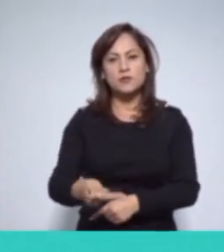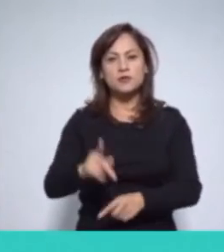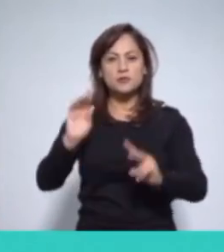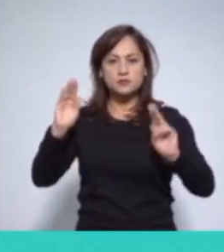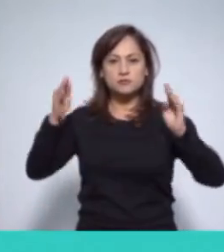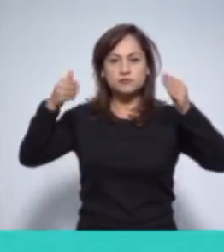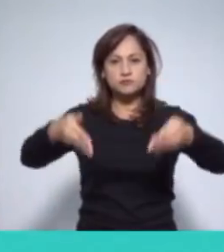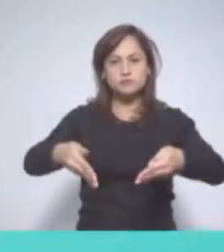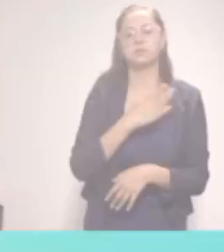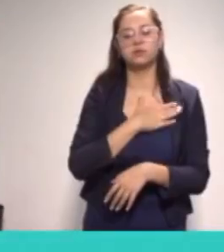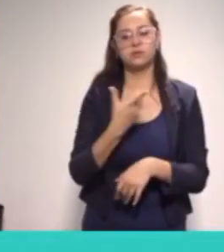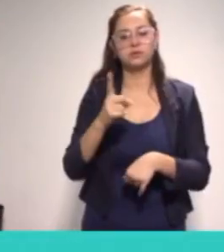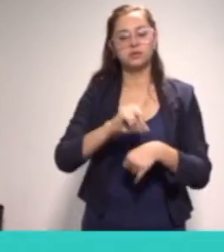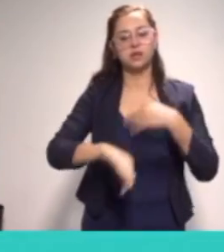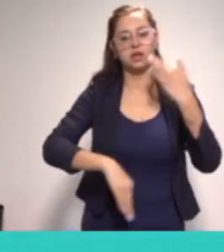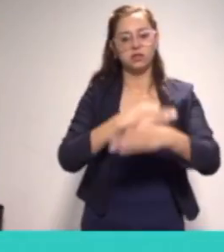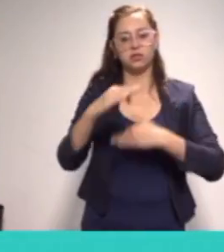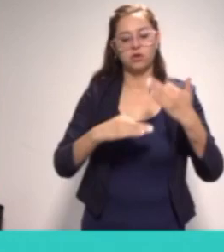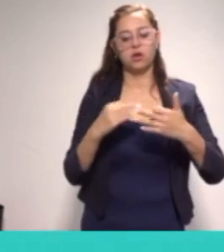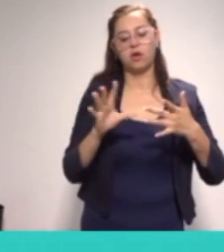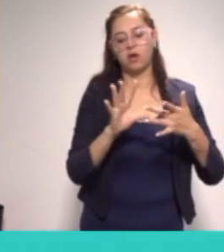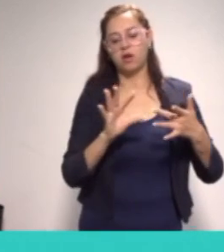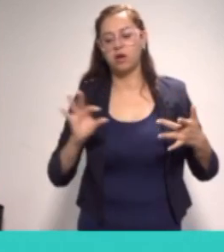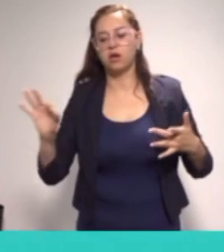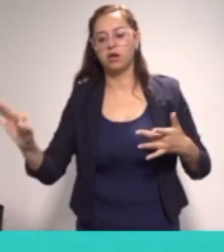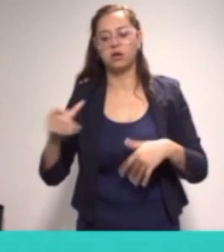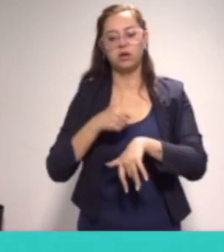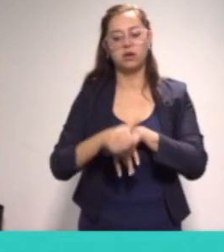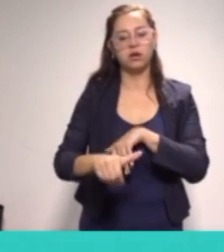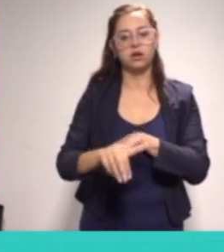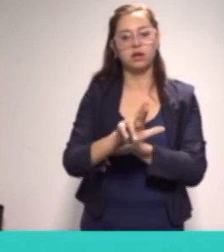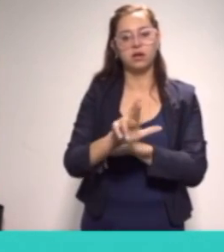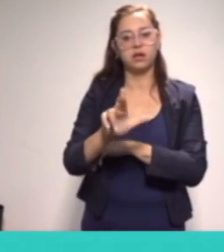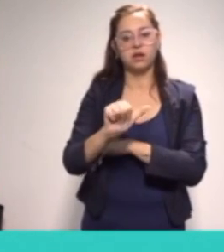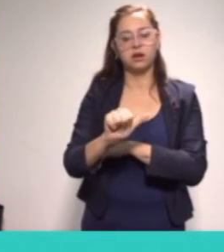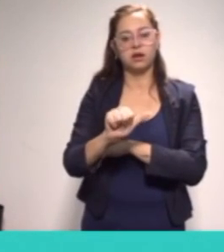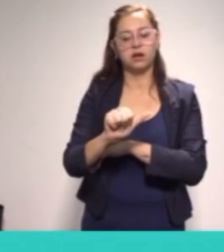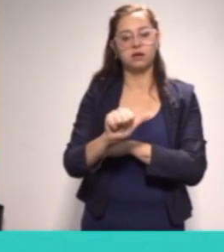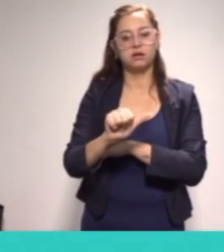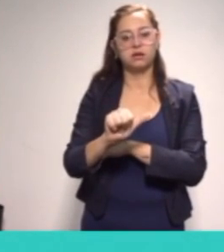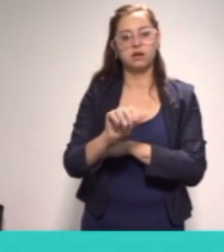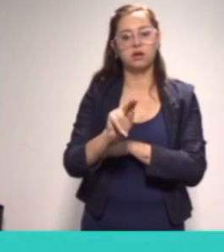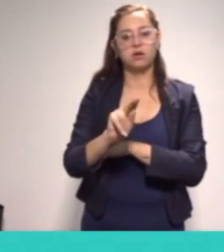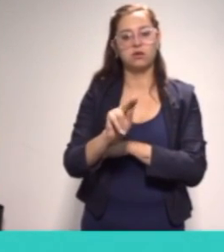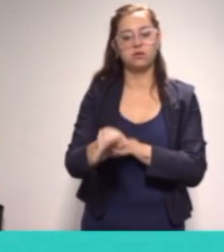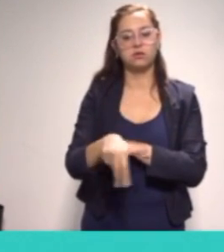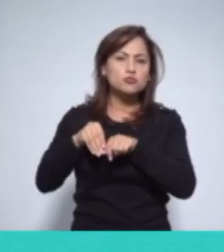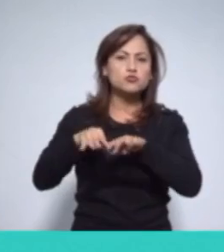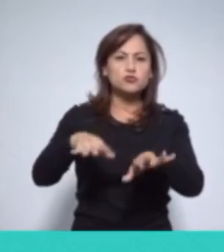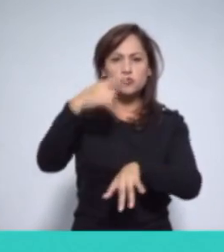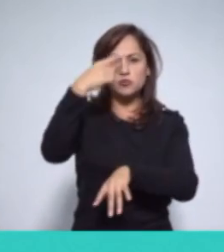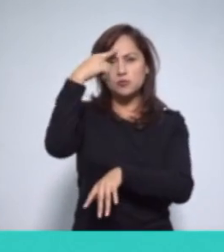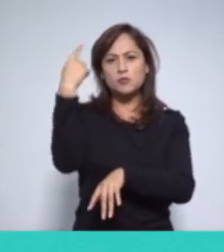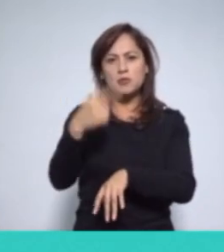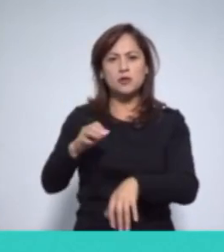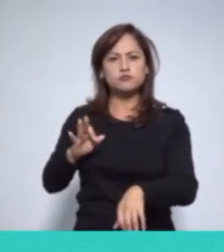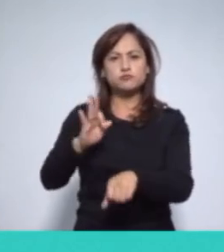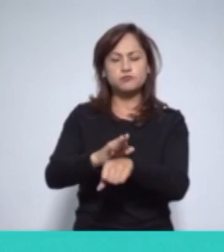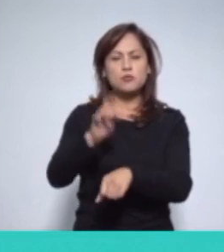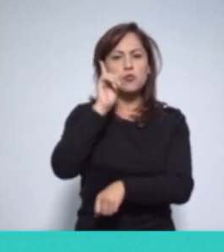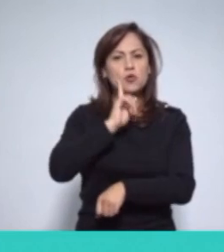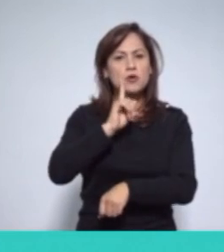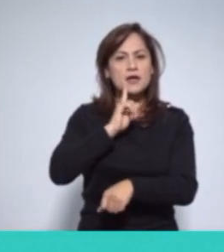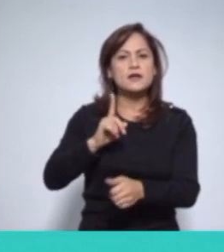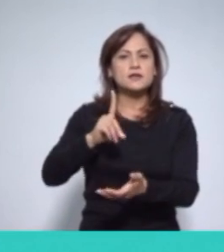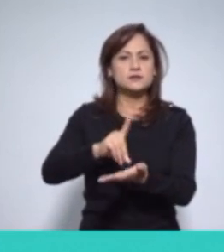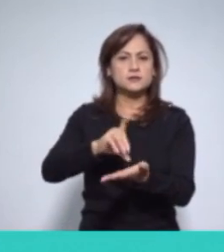enfoque intercultural. Por lo expuesto, el Pleno del INAI determinó modificar la respuesta del CONADIS y le instruyó buscar y dar a conocer las campañas